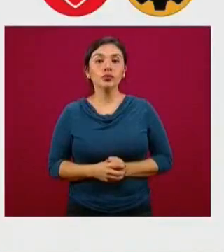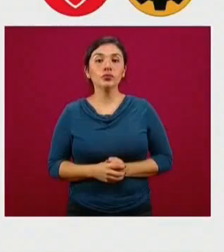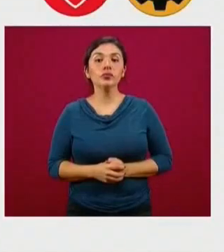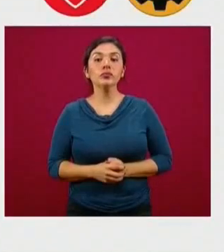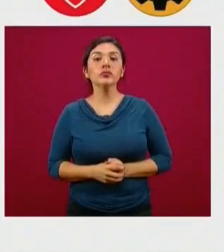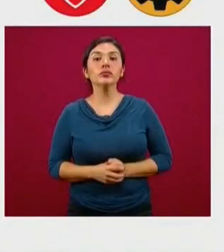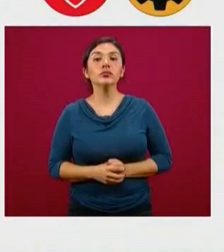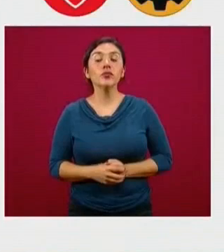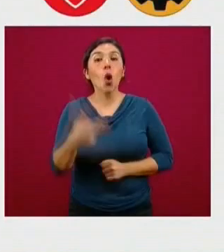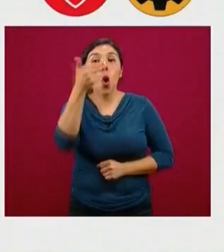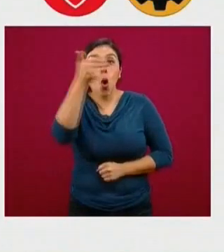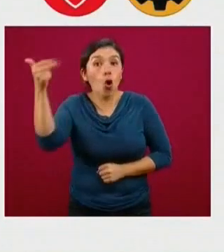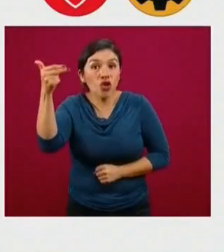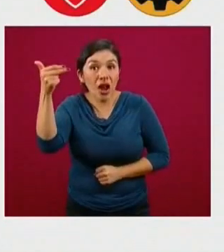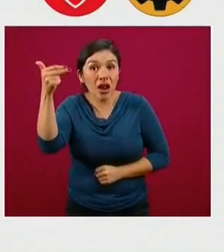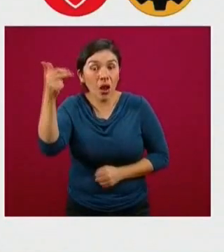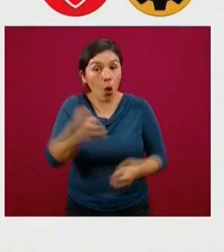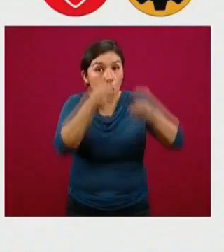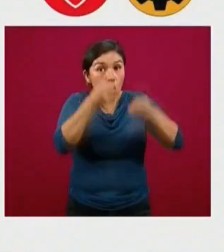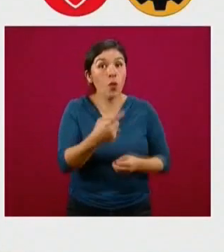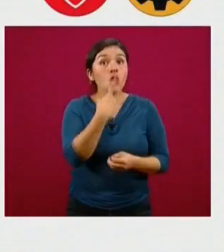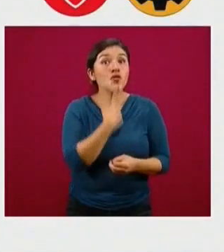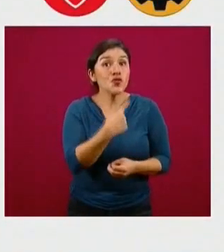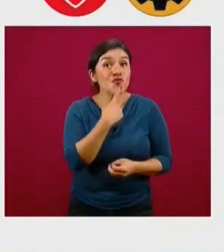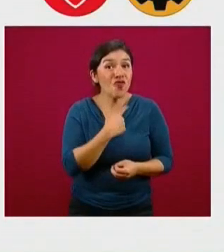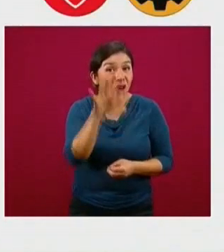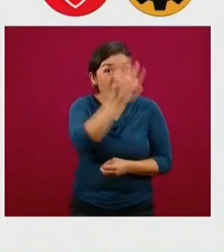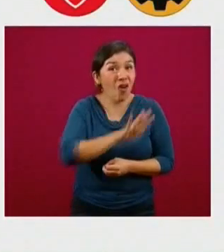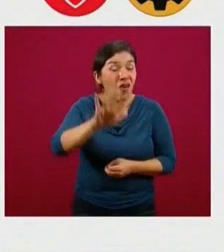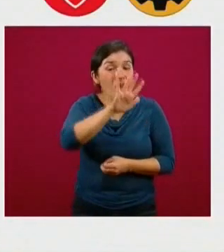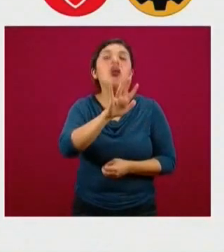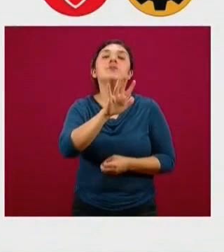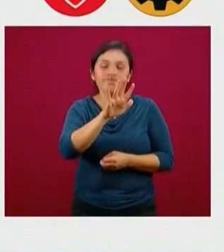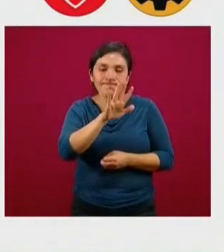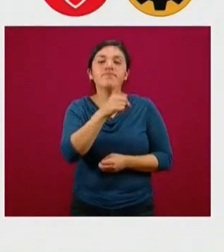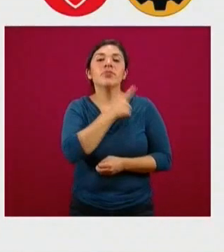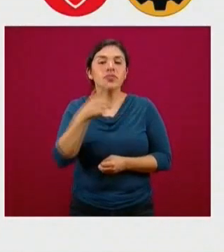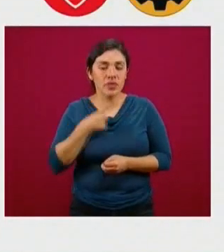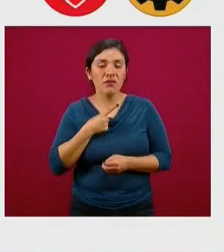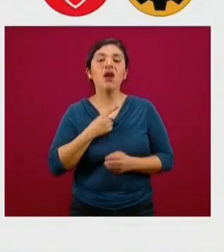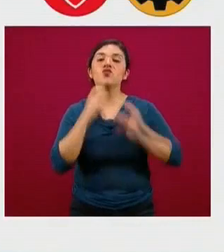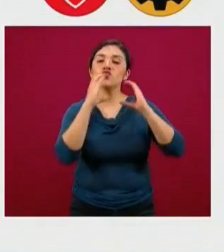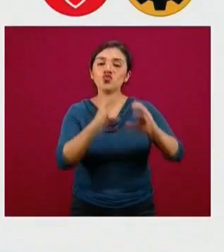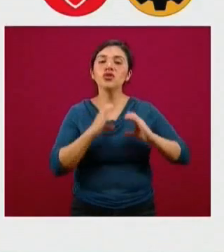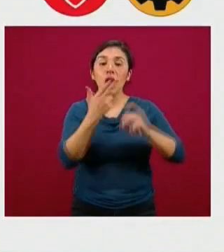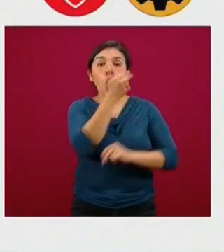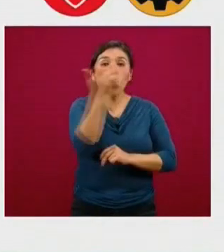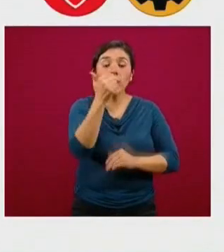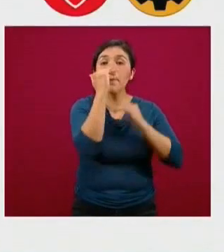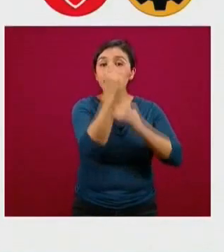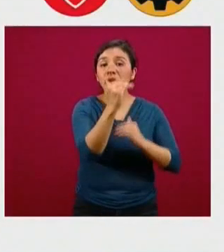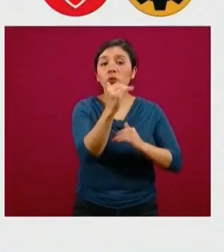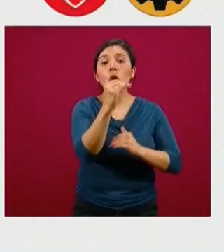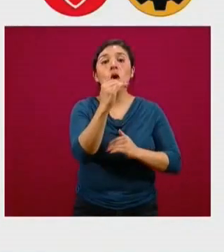la ocupación hotelera en el nivel rojo en el nivel máximo de riesgo debemos de tener las en los hoteles las